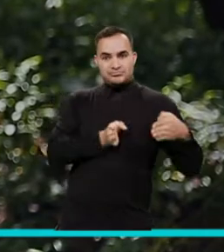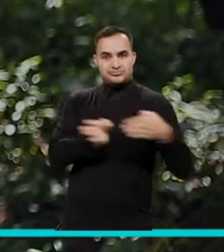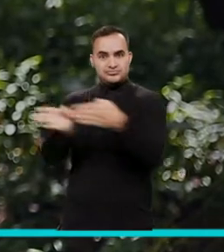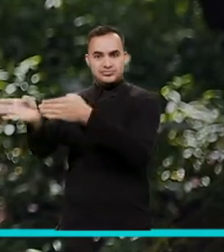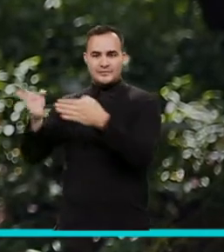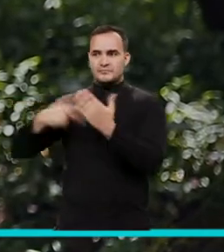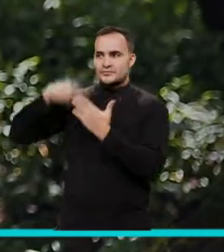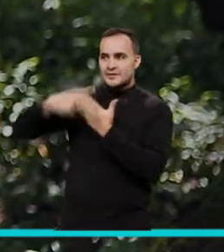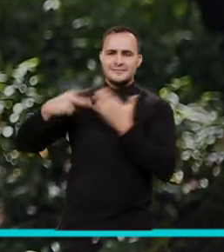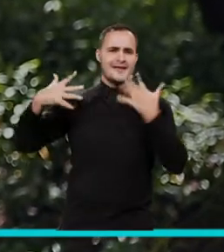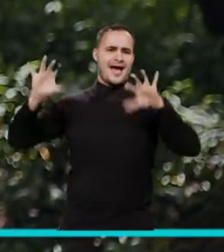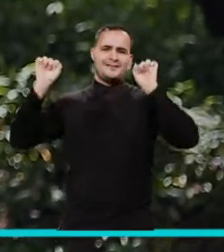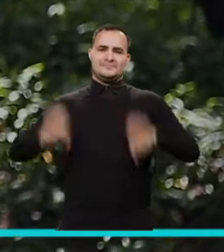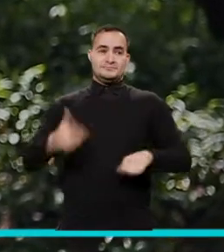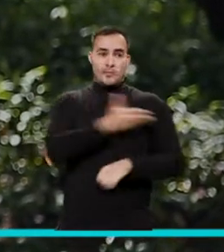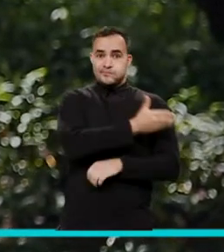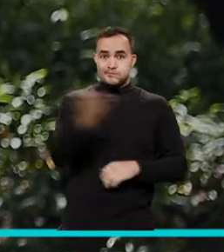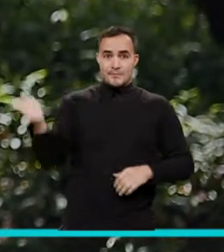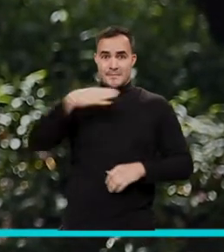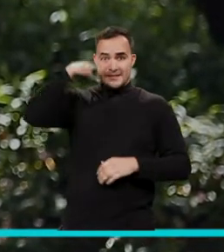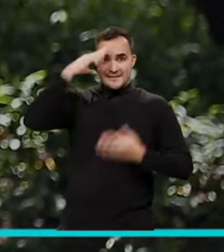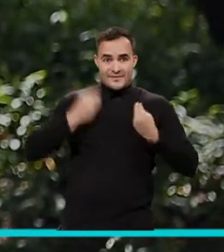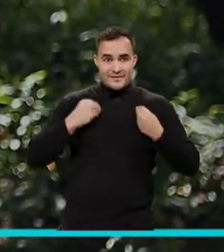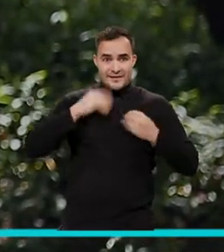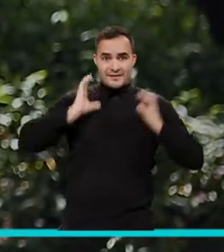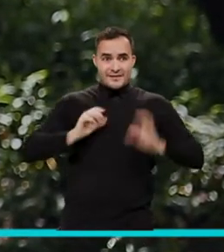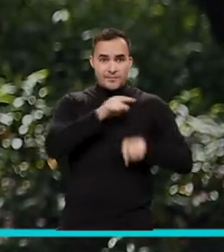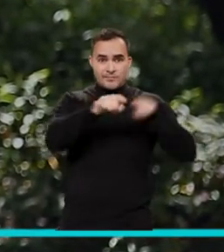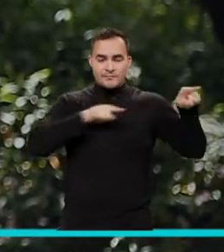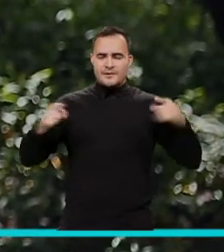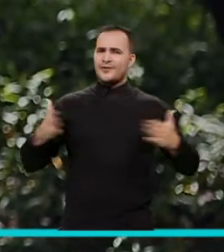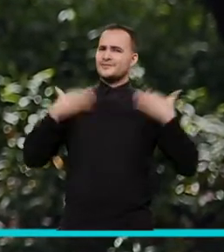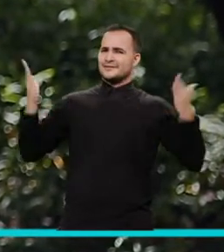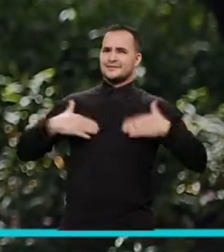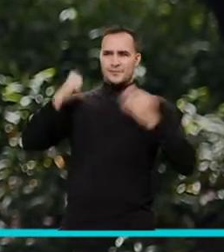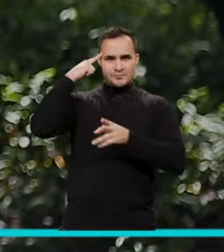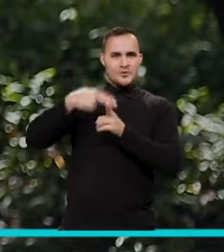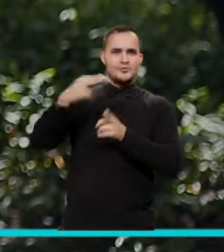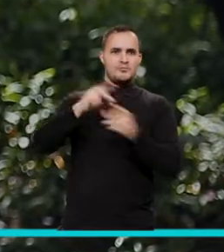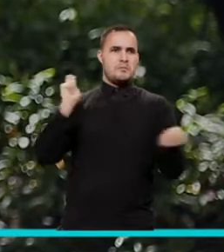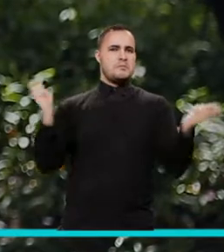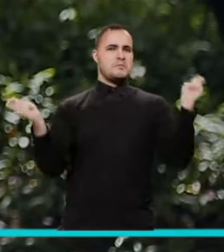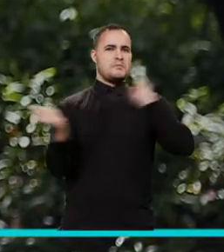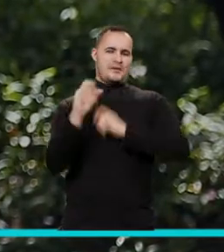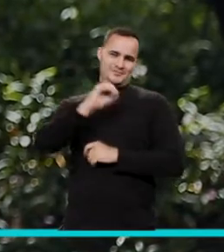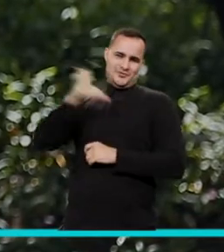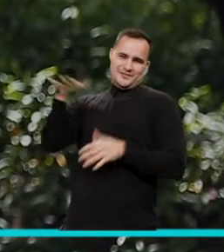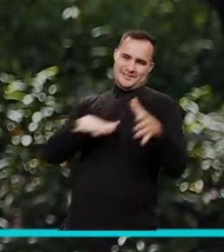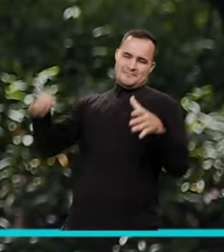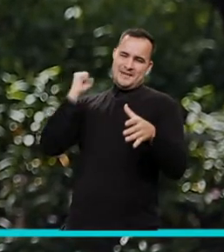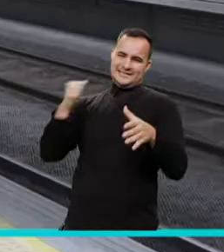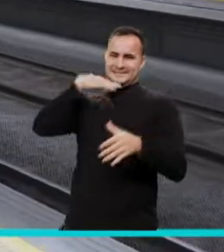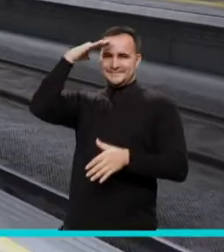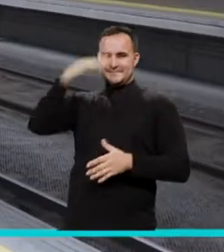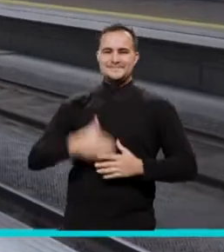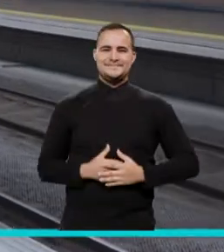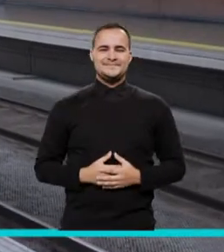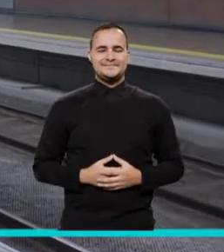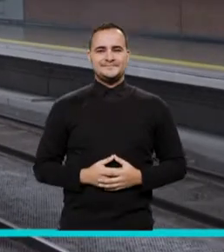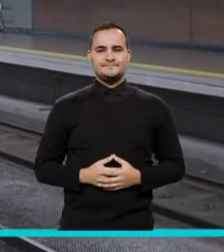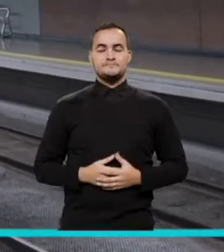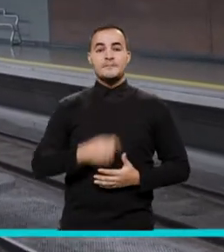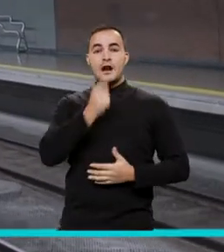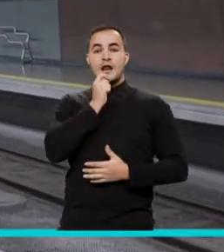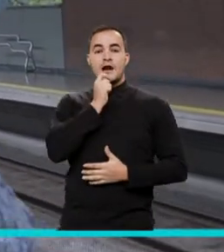y los ciudadanos están felices con el desarrollo que se avecina, especialmente para la movilidad del occidente de Medellín.